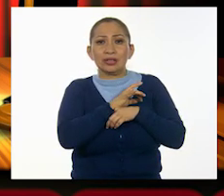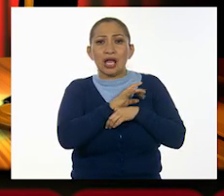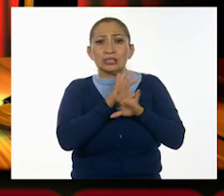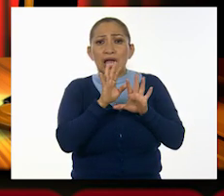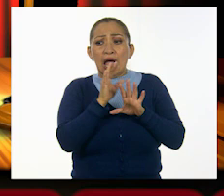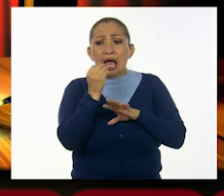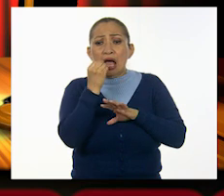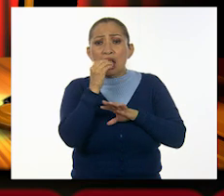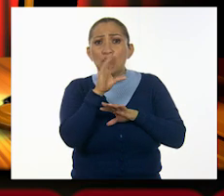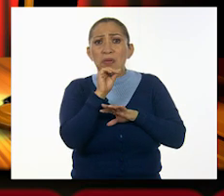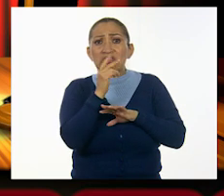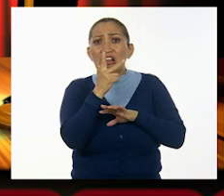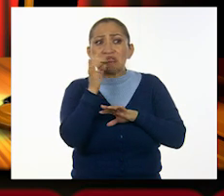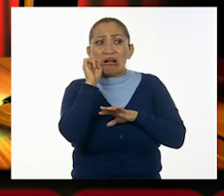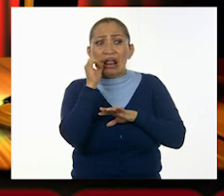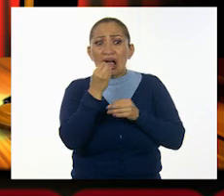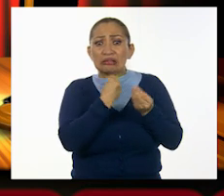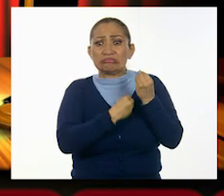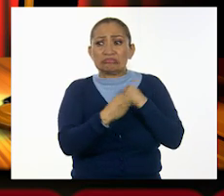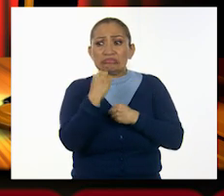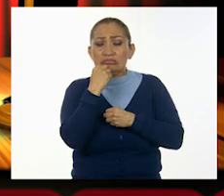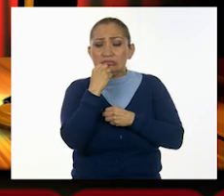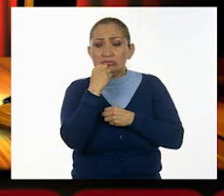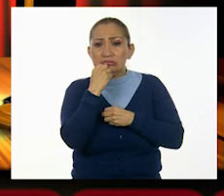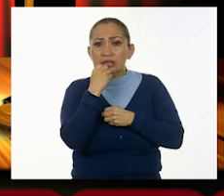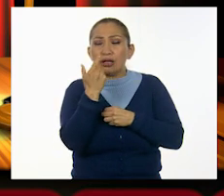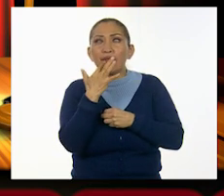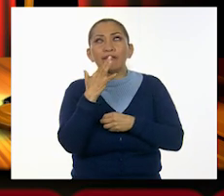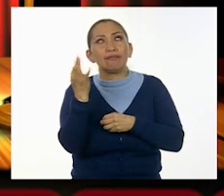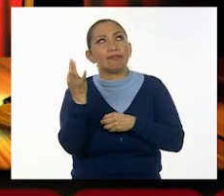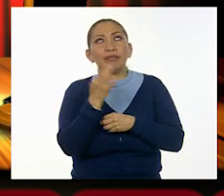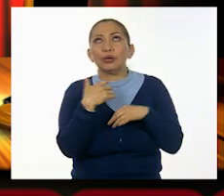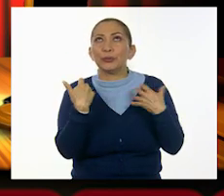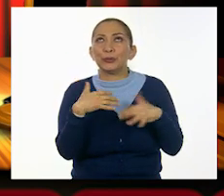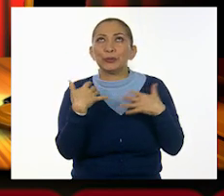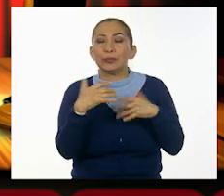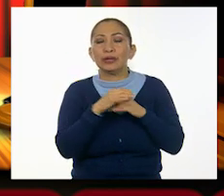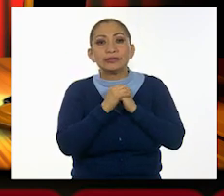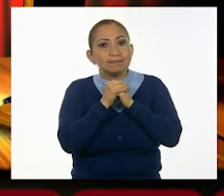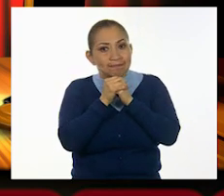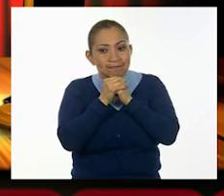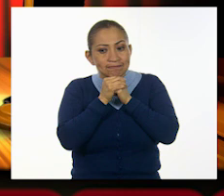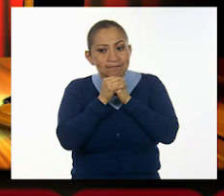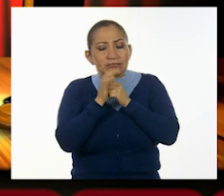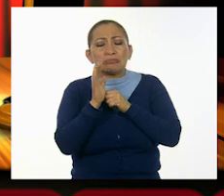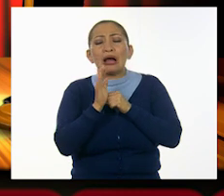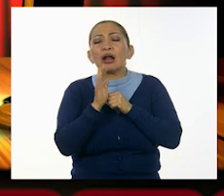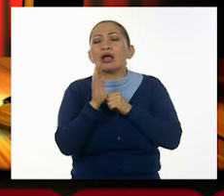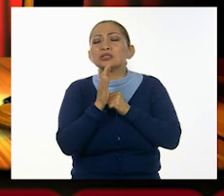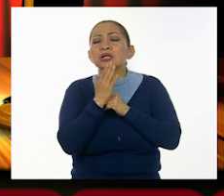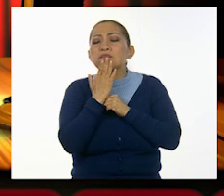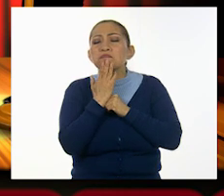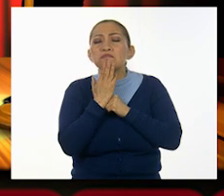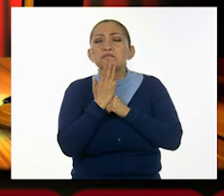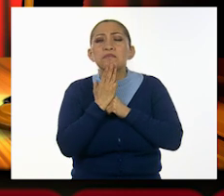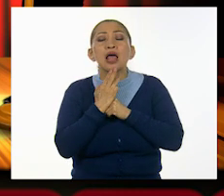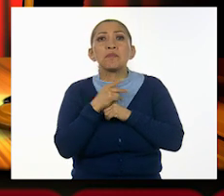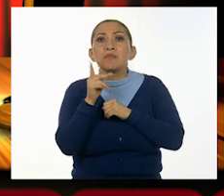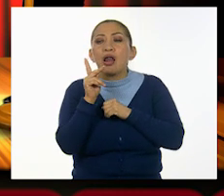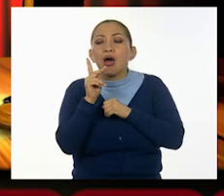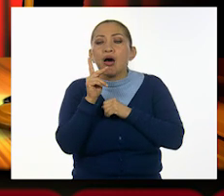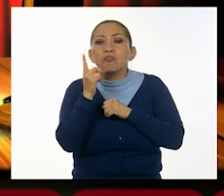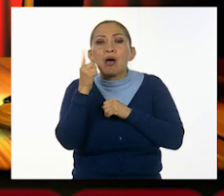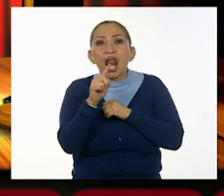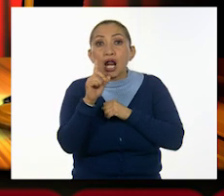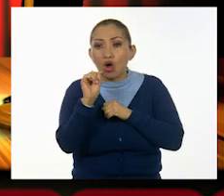Ya me comí 98 naranjas. Y qué ricas estaban. Parecían de miel, pero